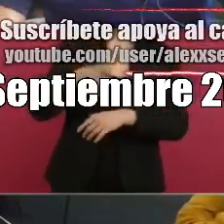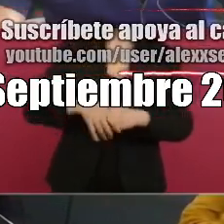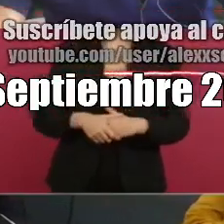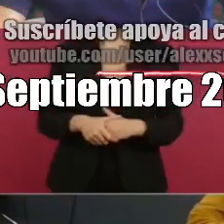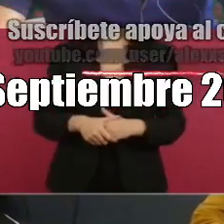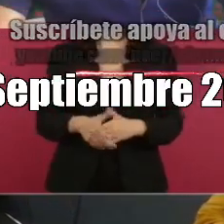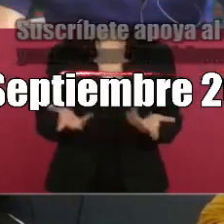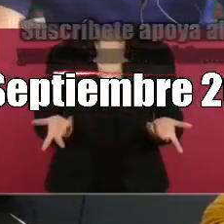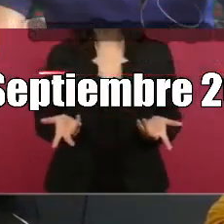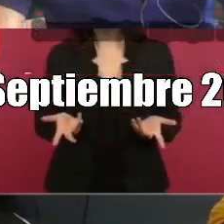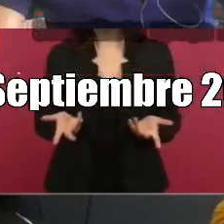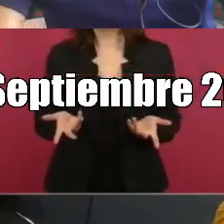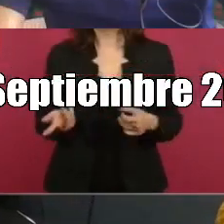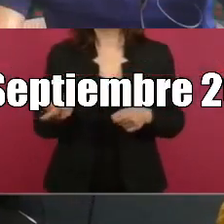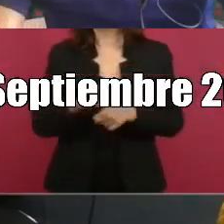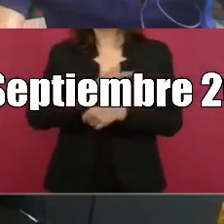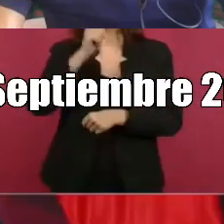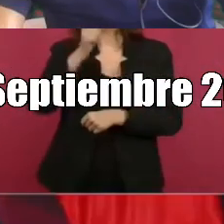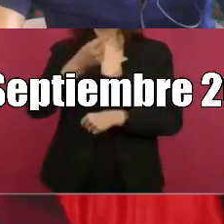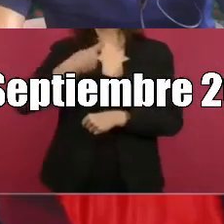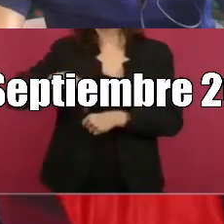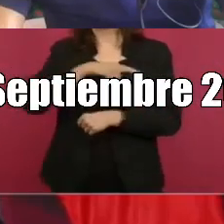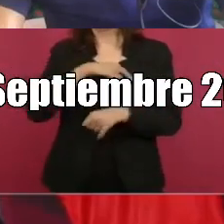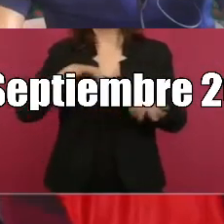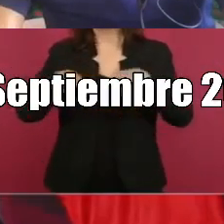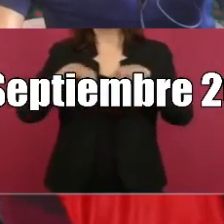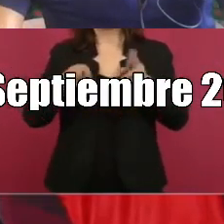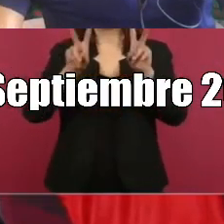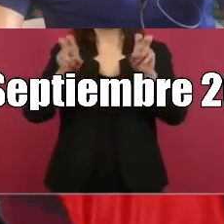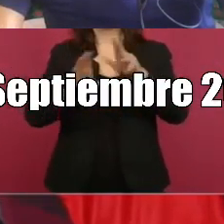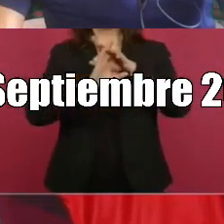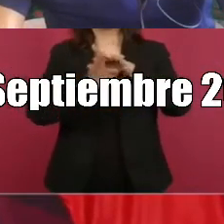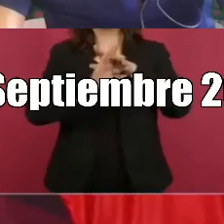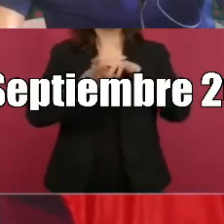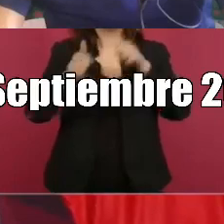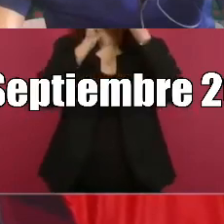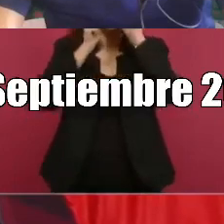No, estamos trabajando con el tema migratorio